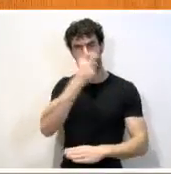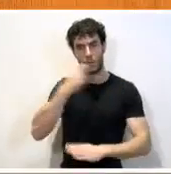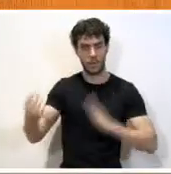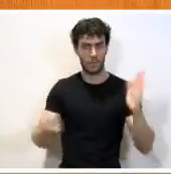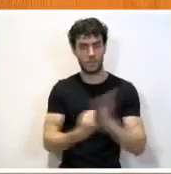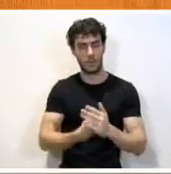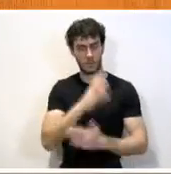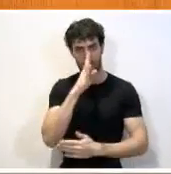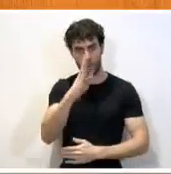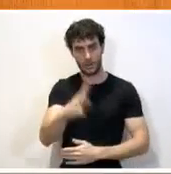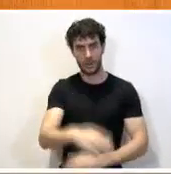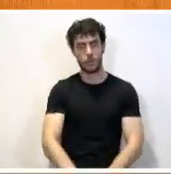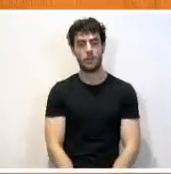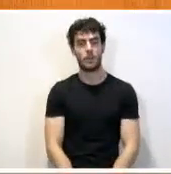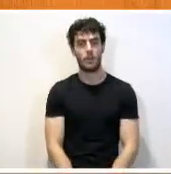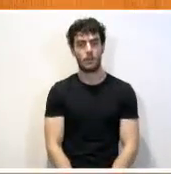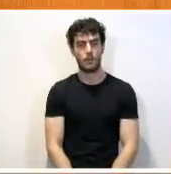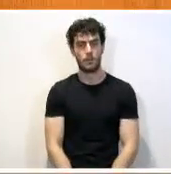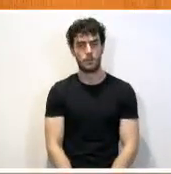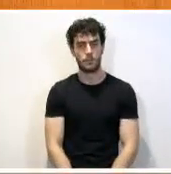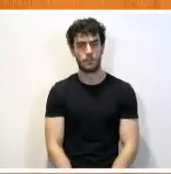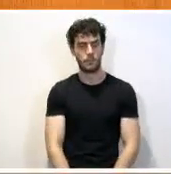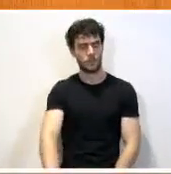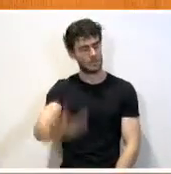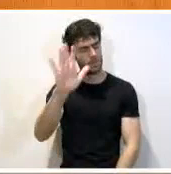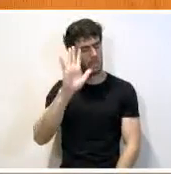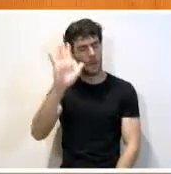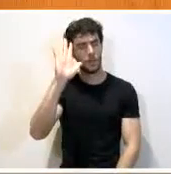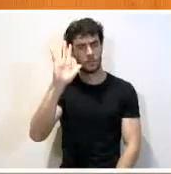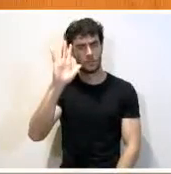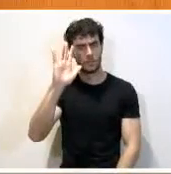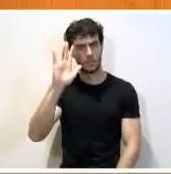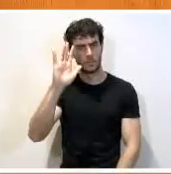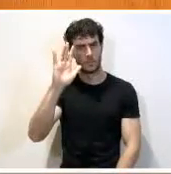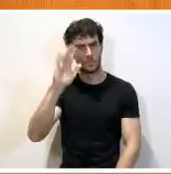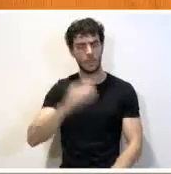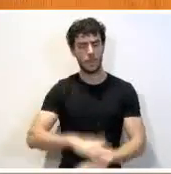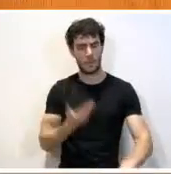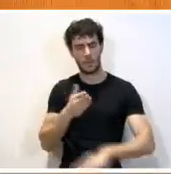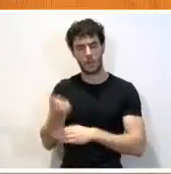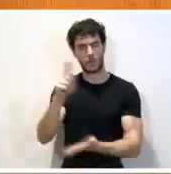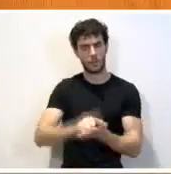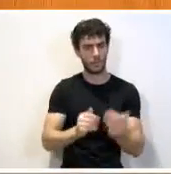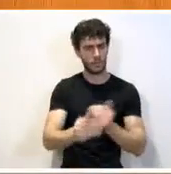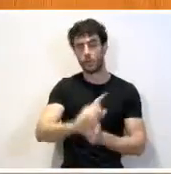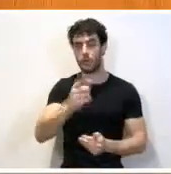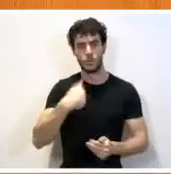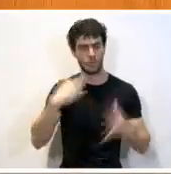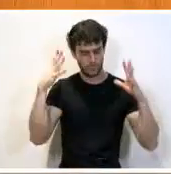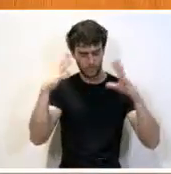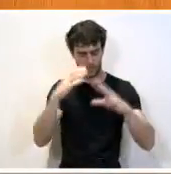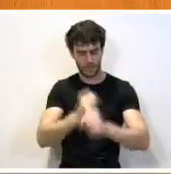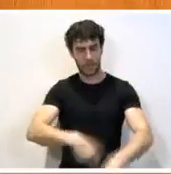máxima de cuatro años. Pero, por no volverlo a traer otro día, señor Osés, me quiero centrar en lo